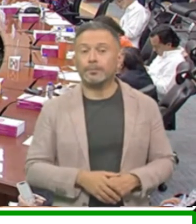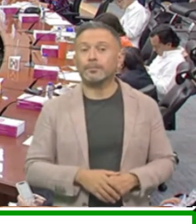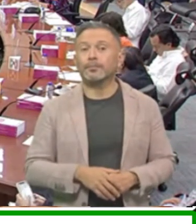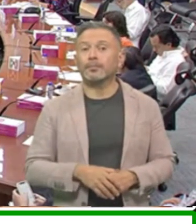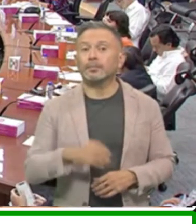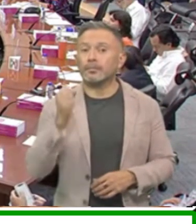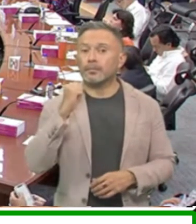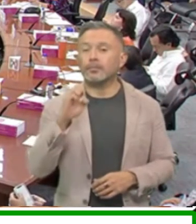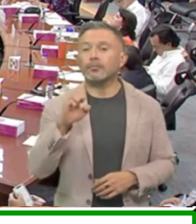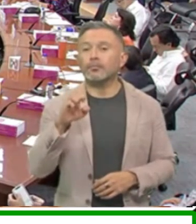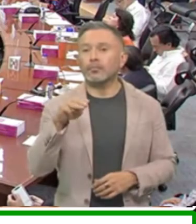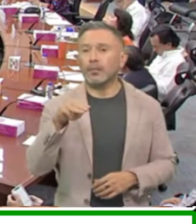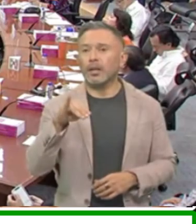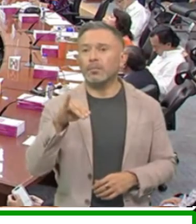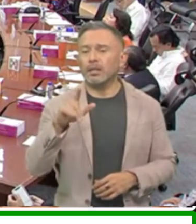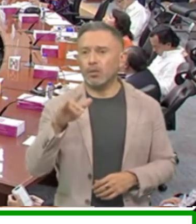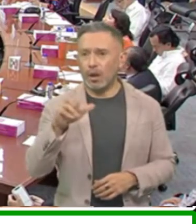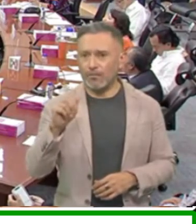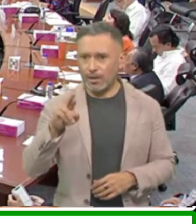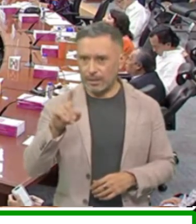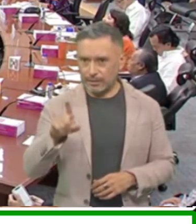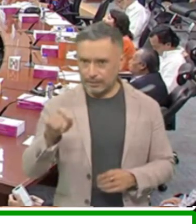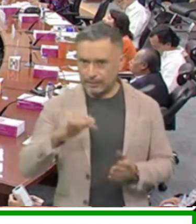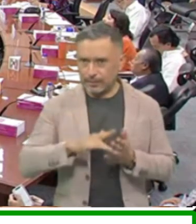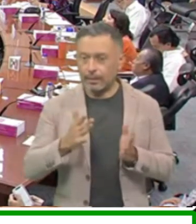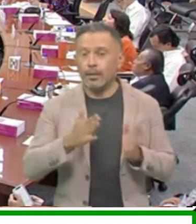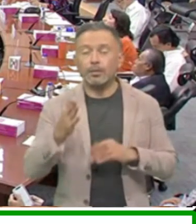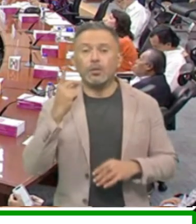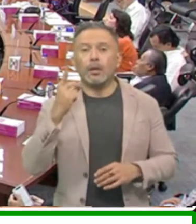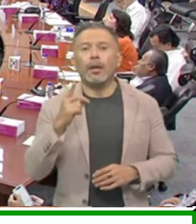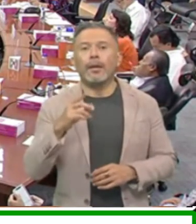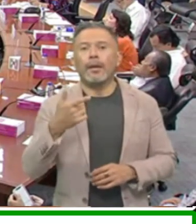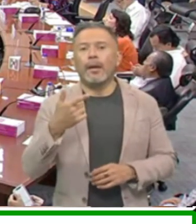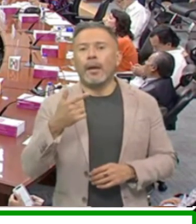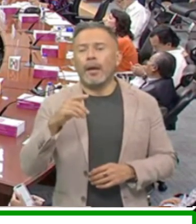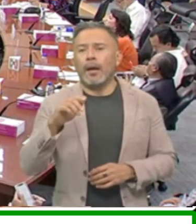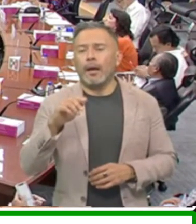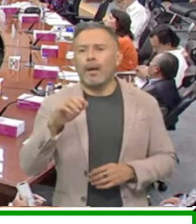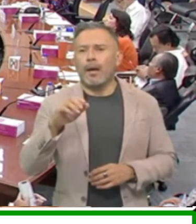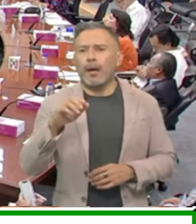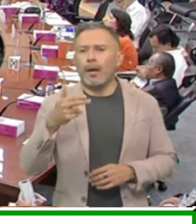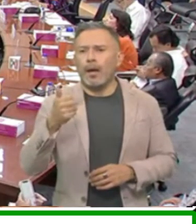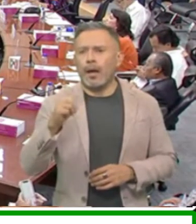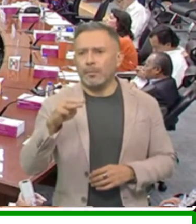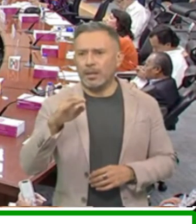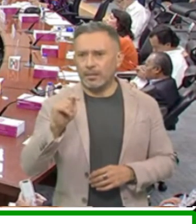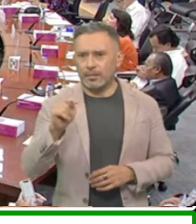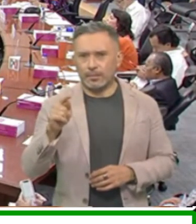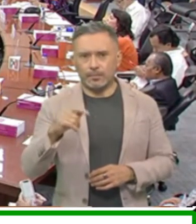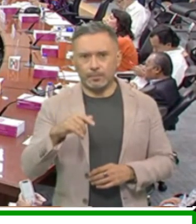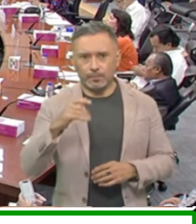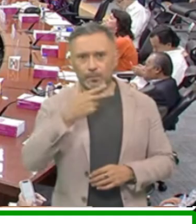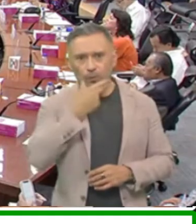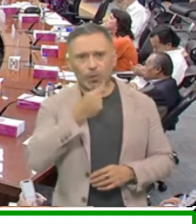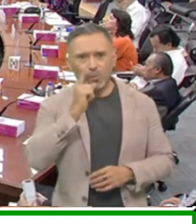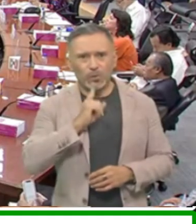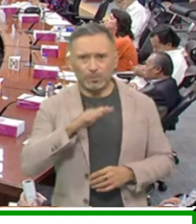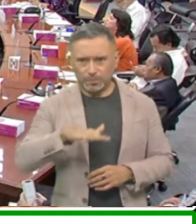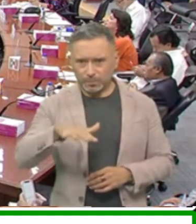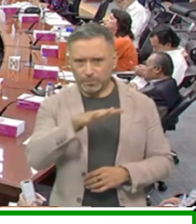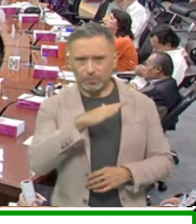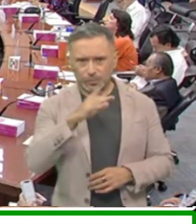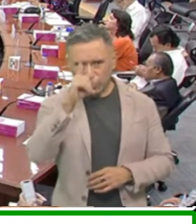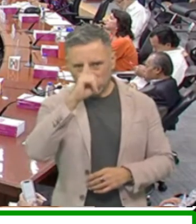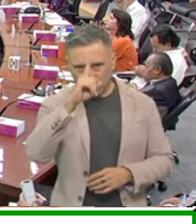Álvarez y Casa. Diputado Hamlet García Almaguer. Gracias, presidenta. Saludo a todas las personas consejeras y